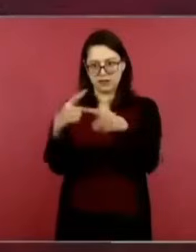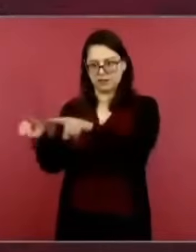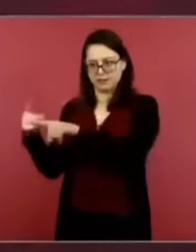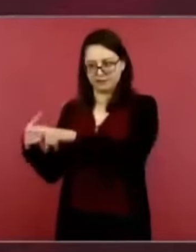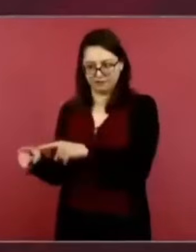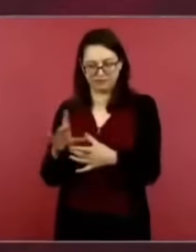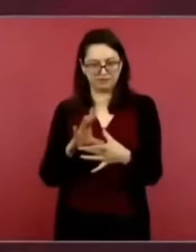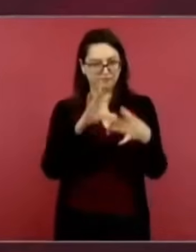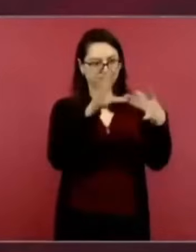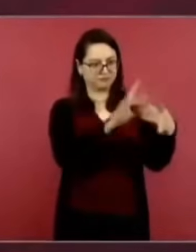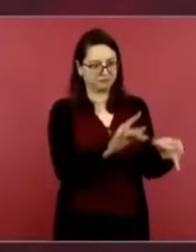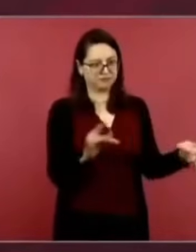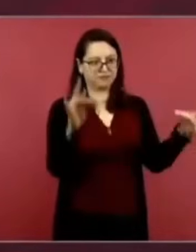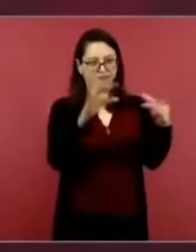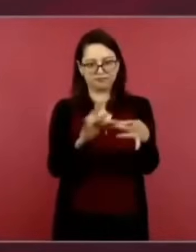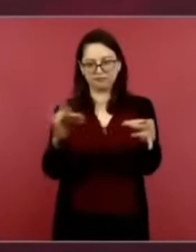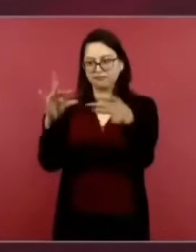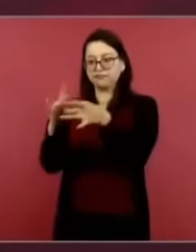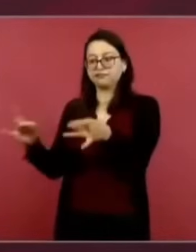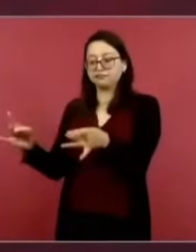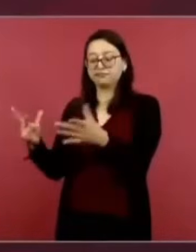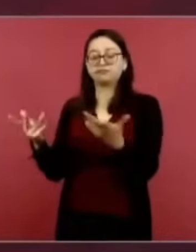La oligarquía, pues, es el gobierno